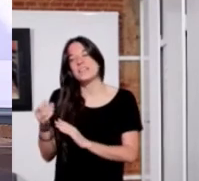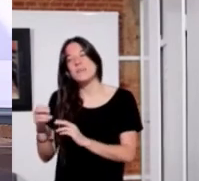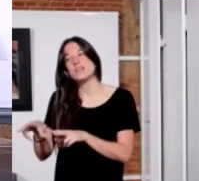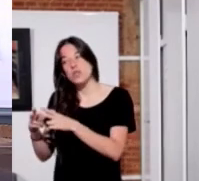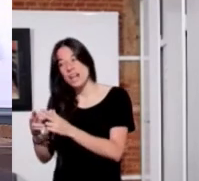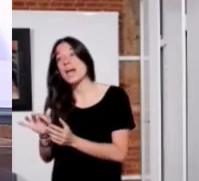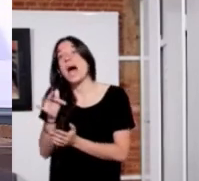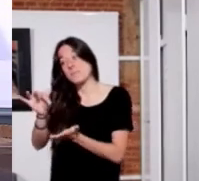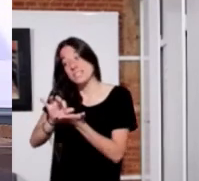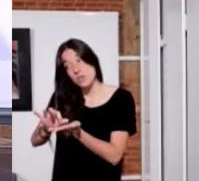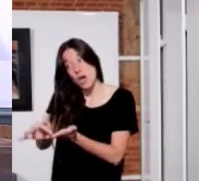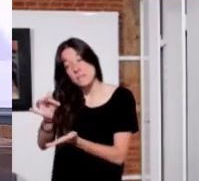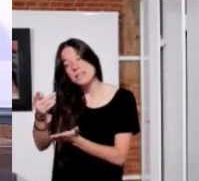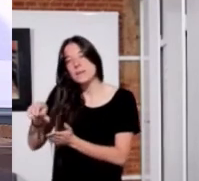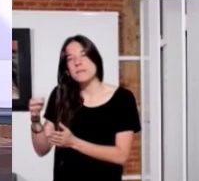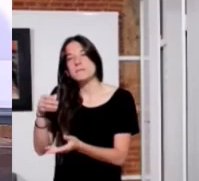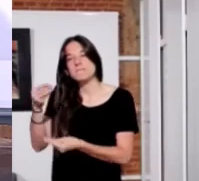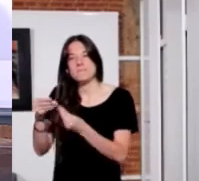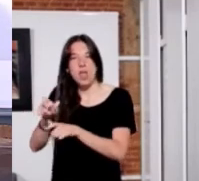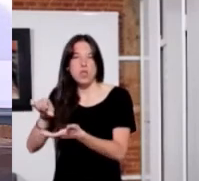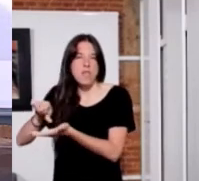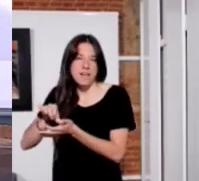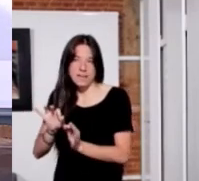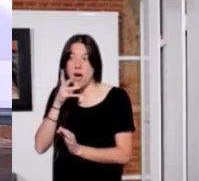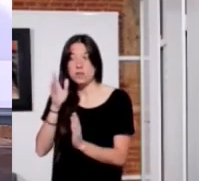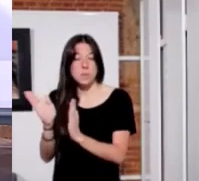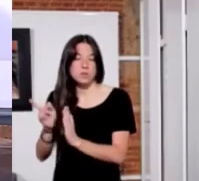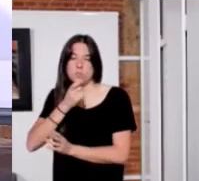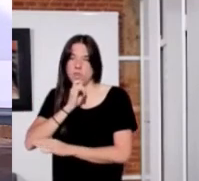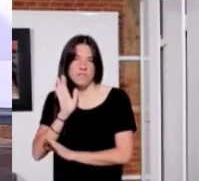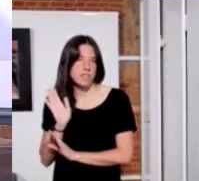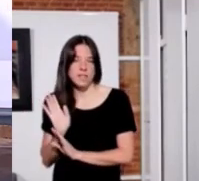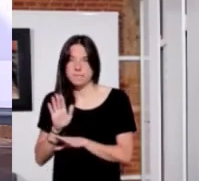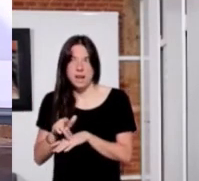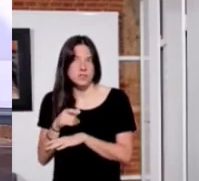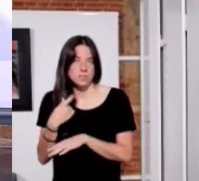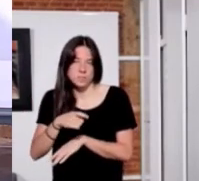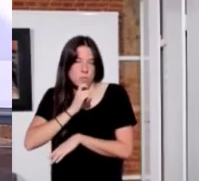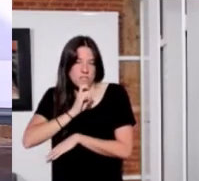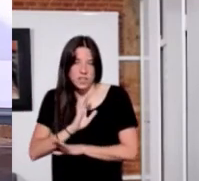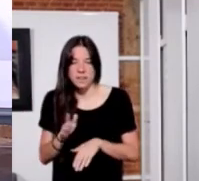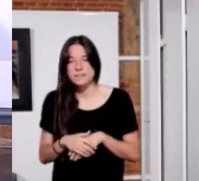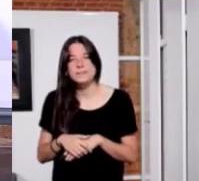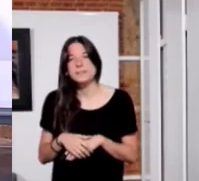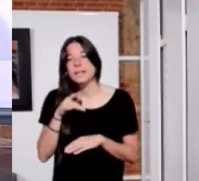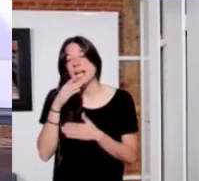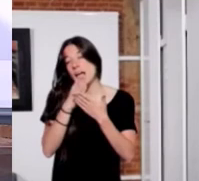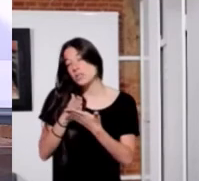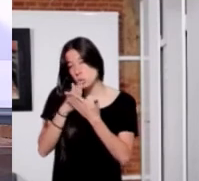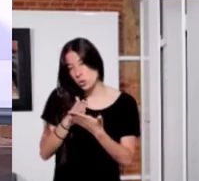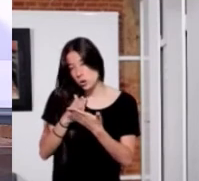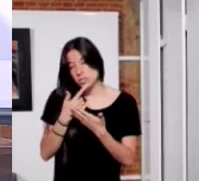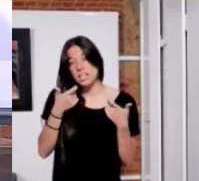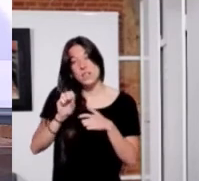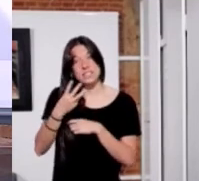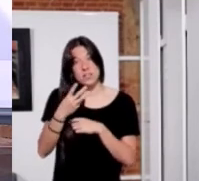ciudadanía. Y estamos en un momento en eso tremendamente complicado. En todos los estudios que se han hecho del tercer